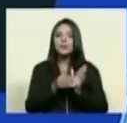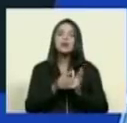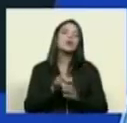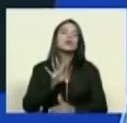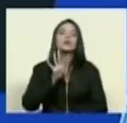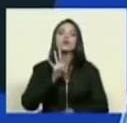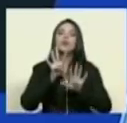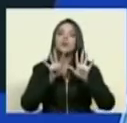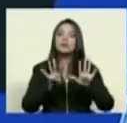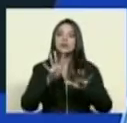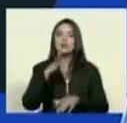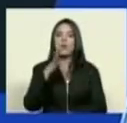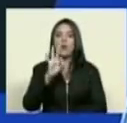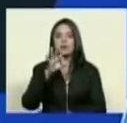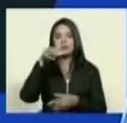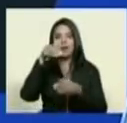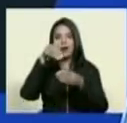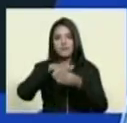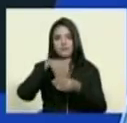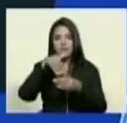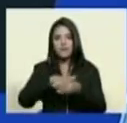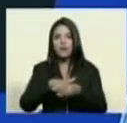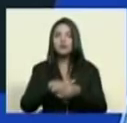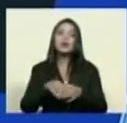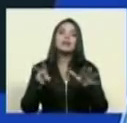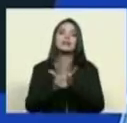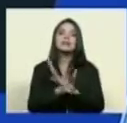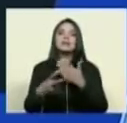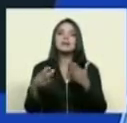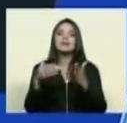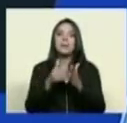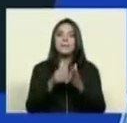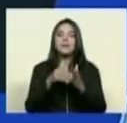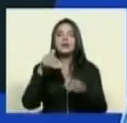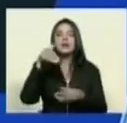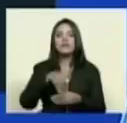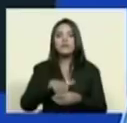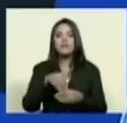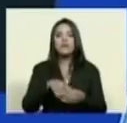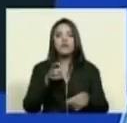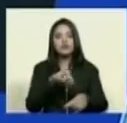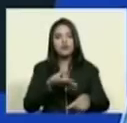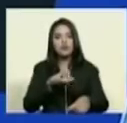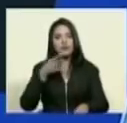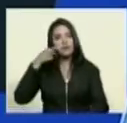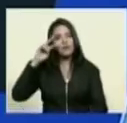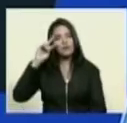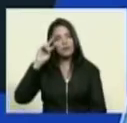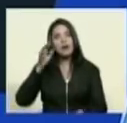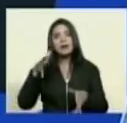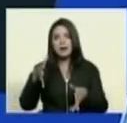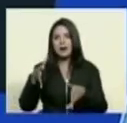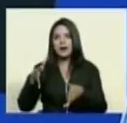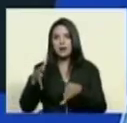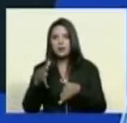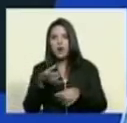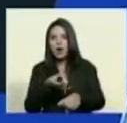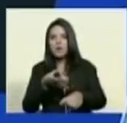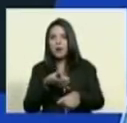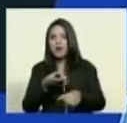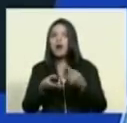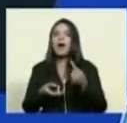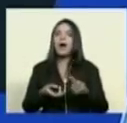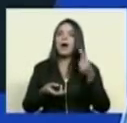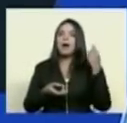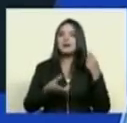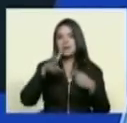708.950 votos, o sea que le sacó más de 17.000 votos al guarimbero. Le ganó al guarimbero ayer a